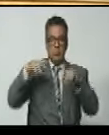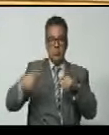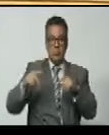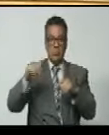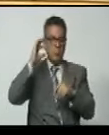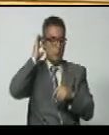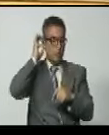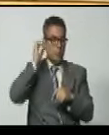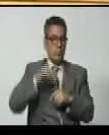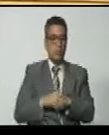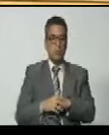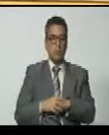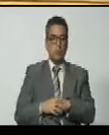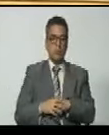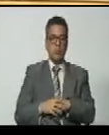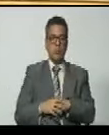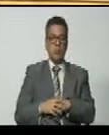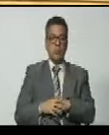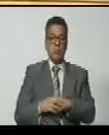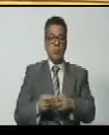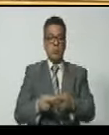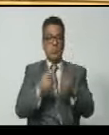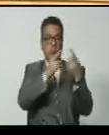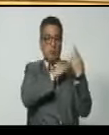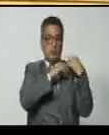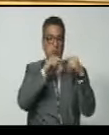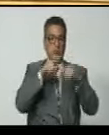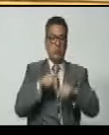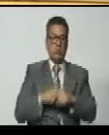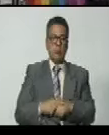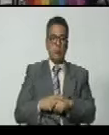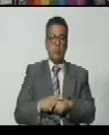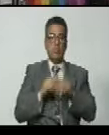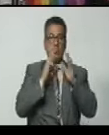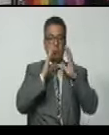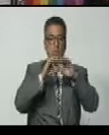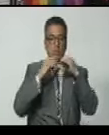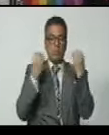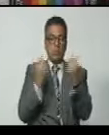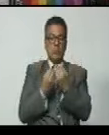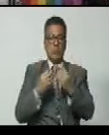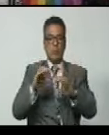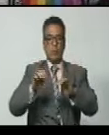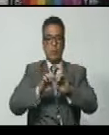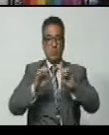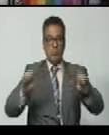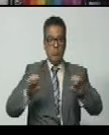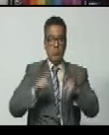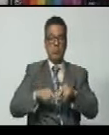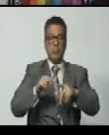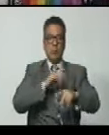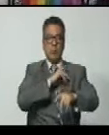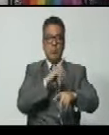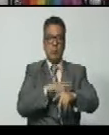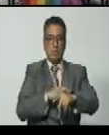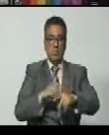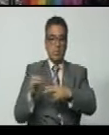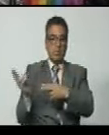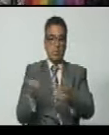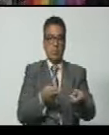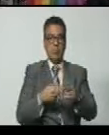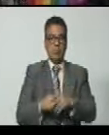de las Mujeres, los representantes de las organizaciones Educación para el Empoderamiento de la Mujer,